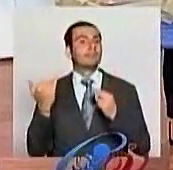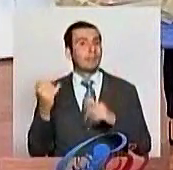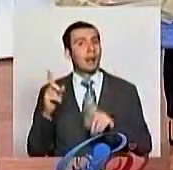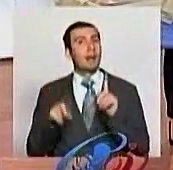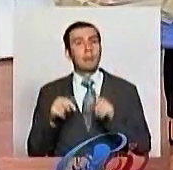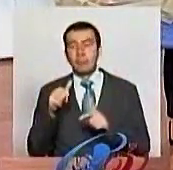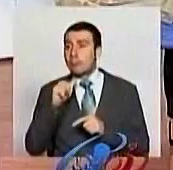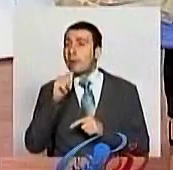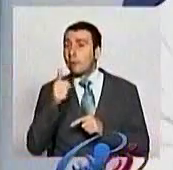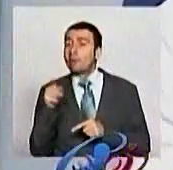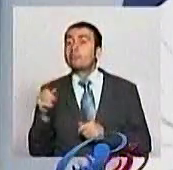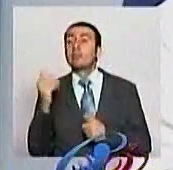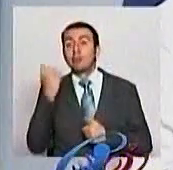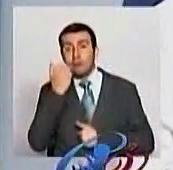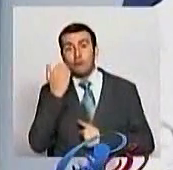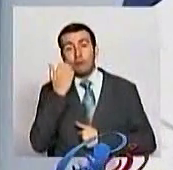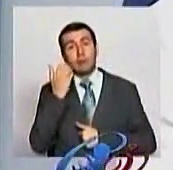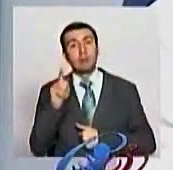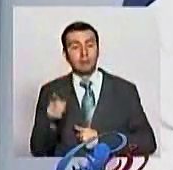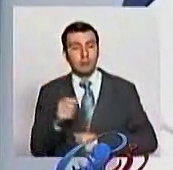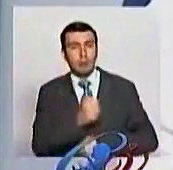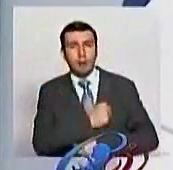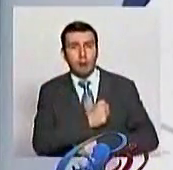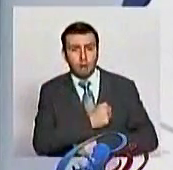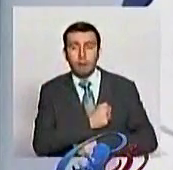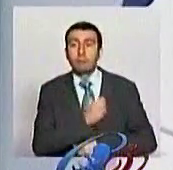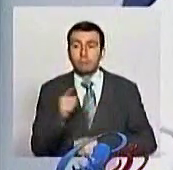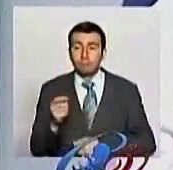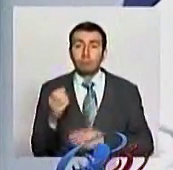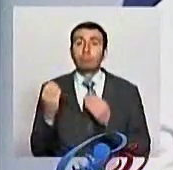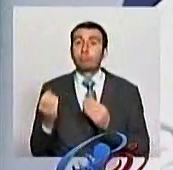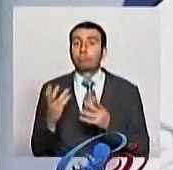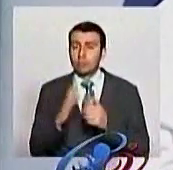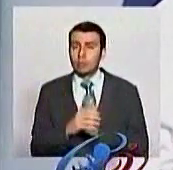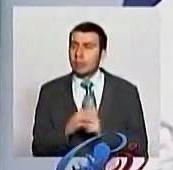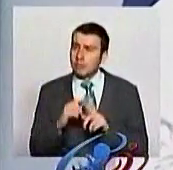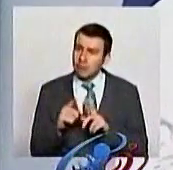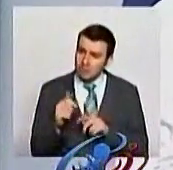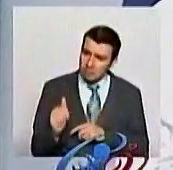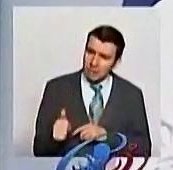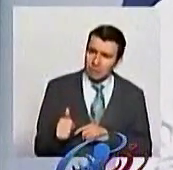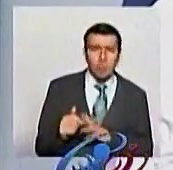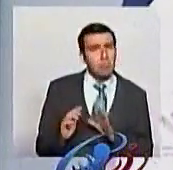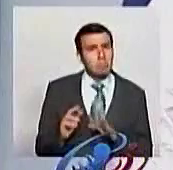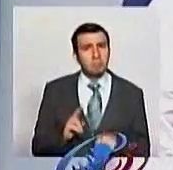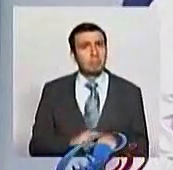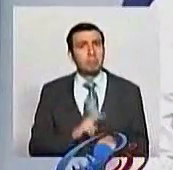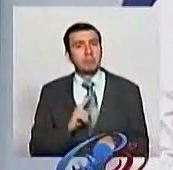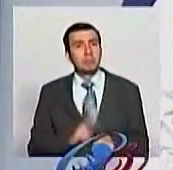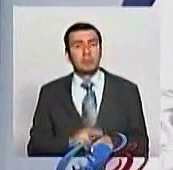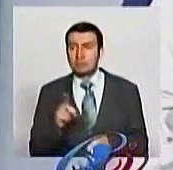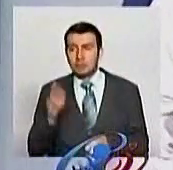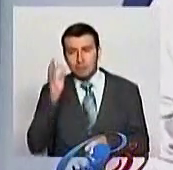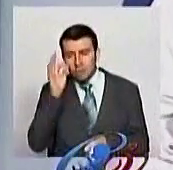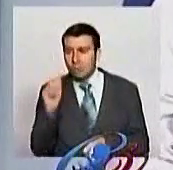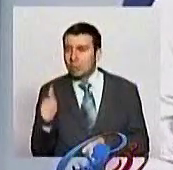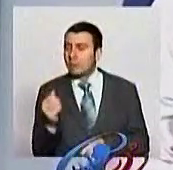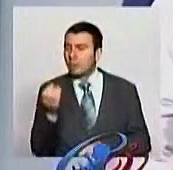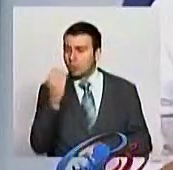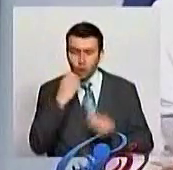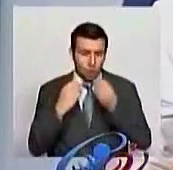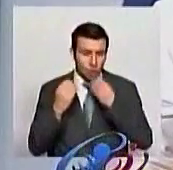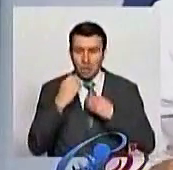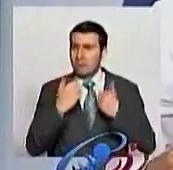esta enfermedad, pues, cardiovascular, ¿cierto? Pero en el caso de él, puede ser que por la dieta, sus hábitos,